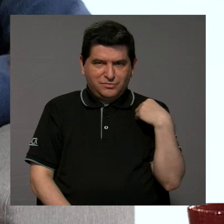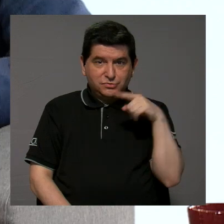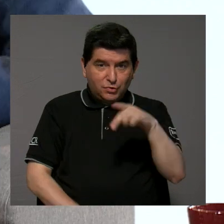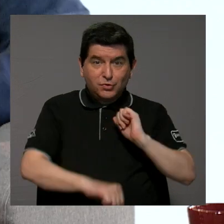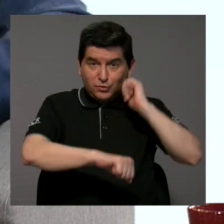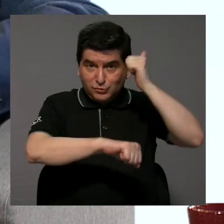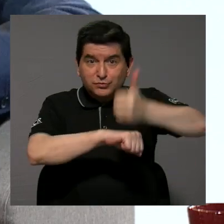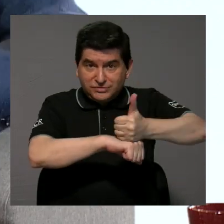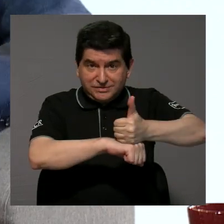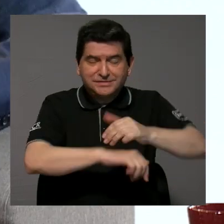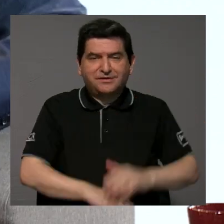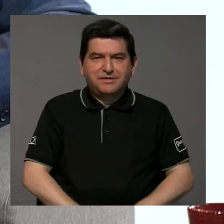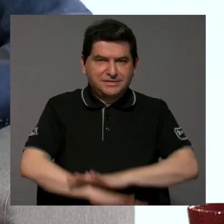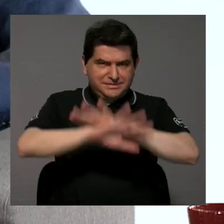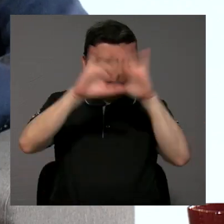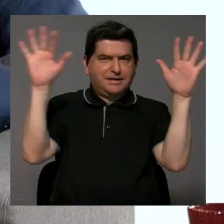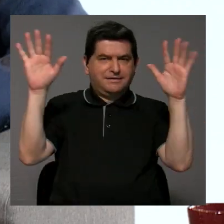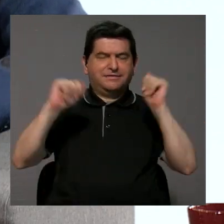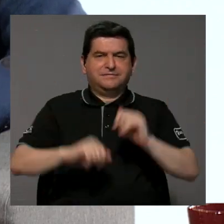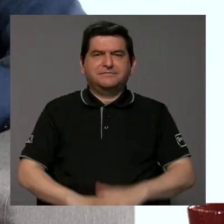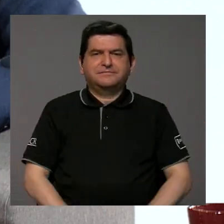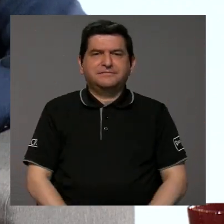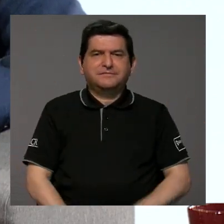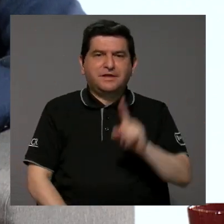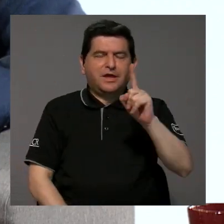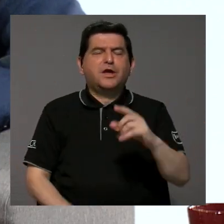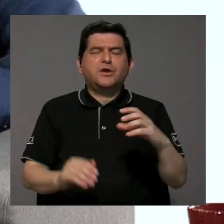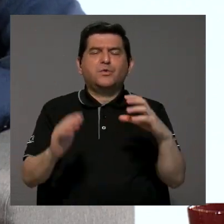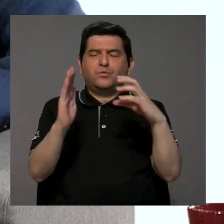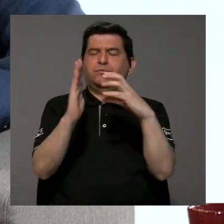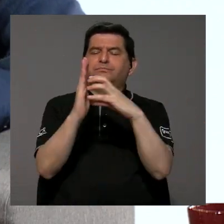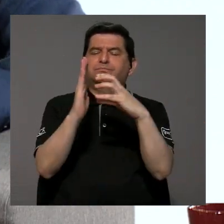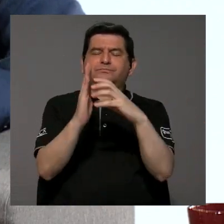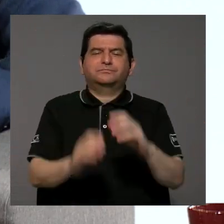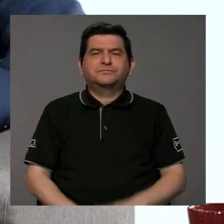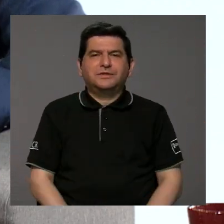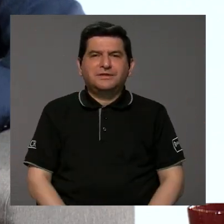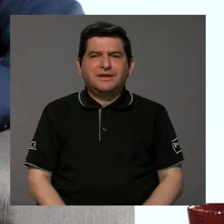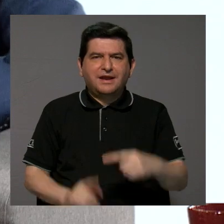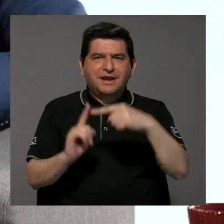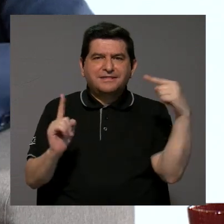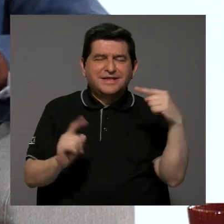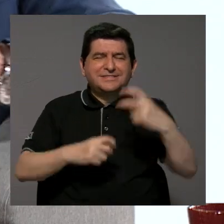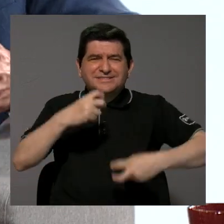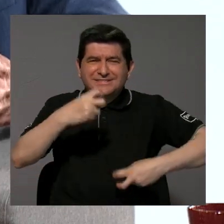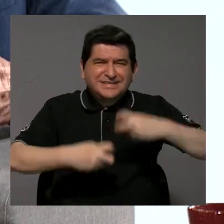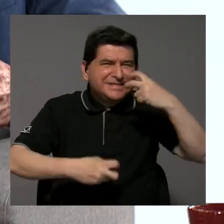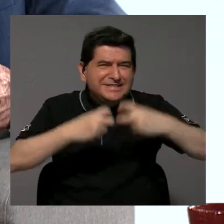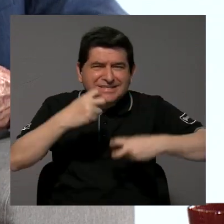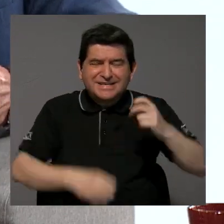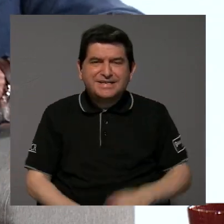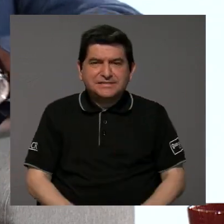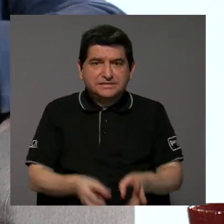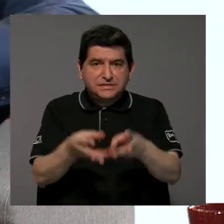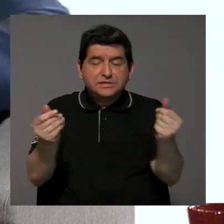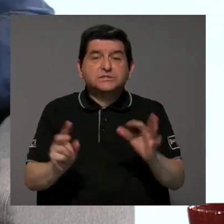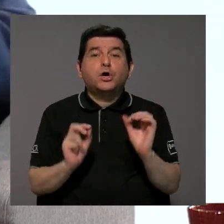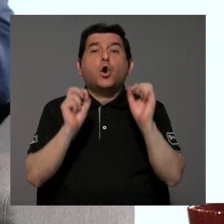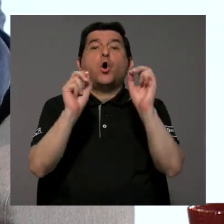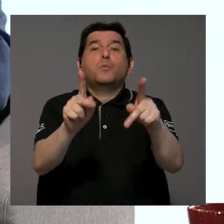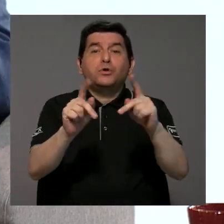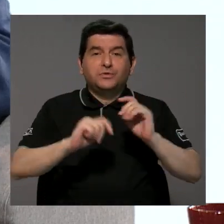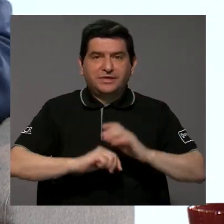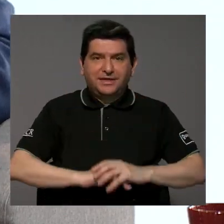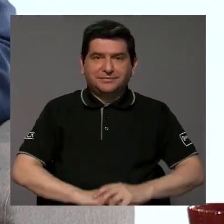usted establece o deja muy claramente indicado en uno de sus artículos, que a partir de una crisis se